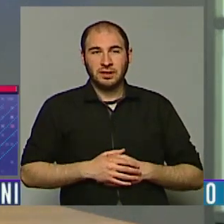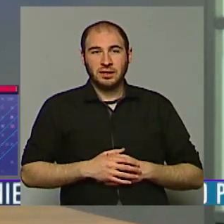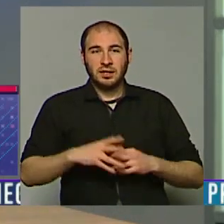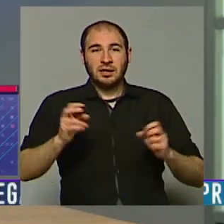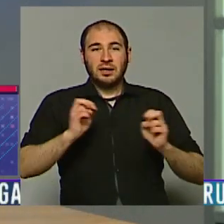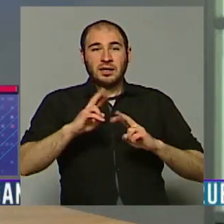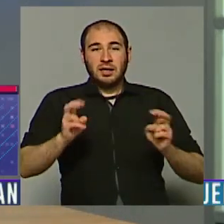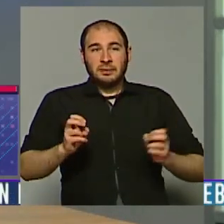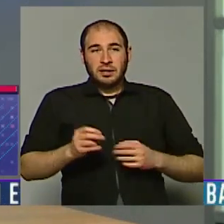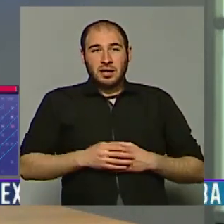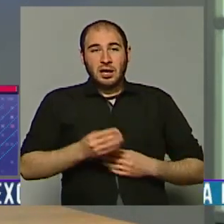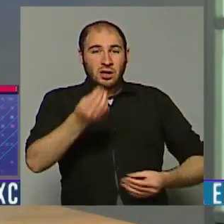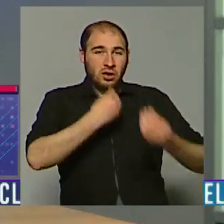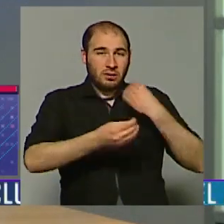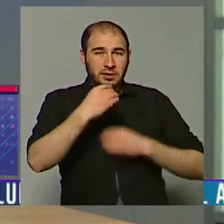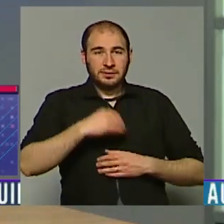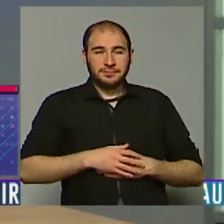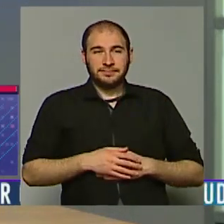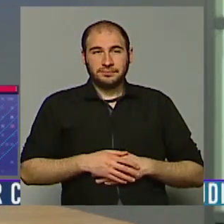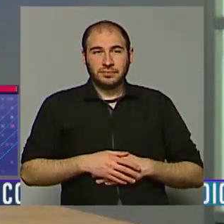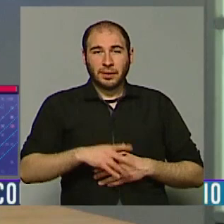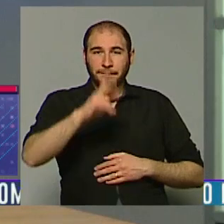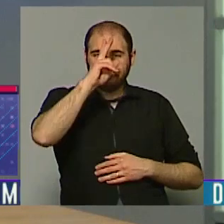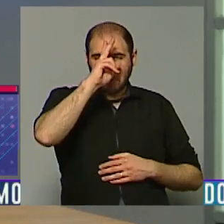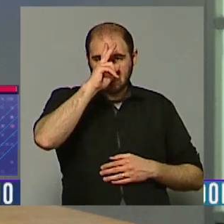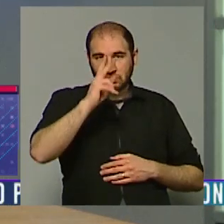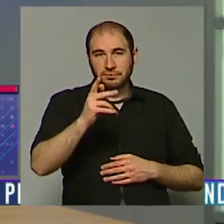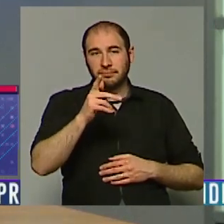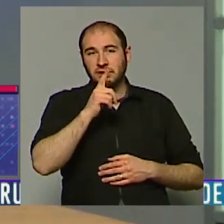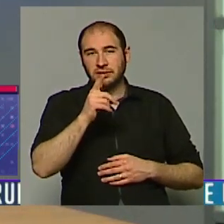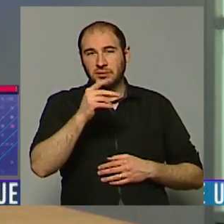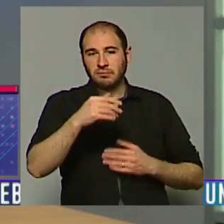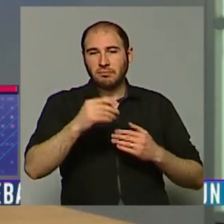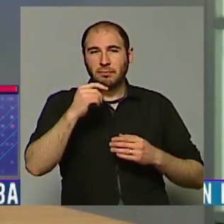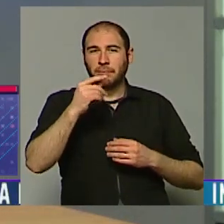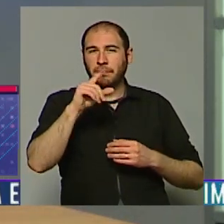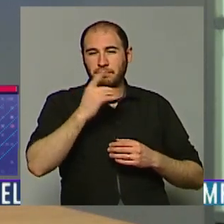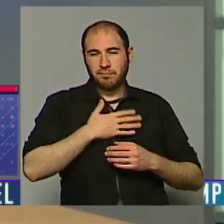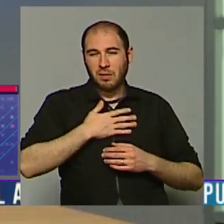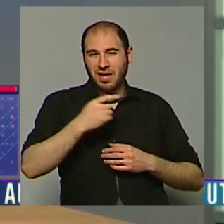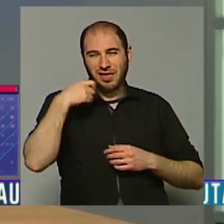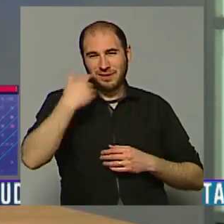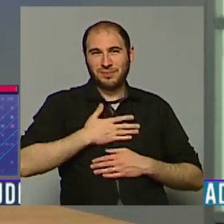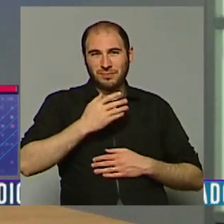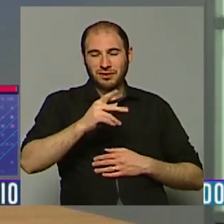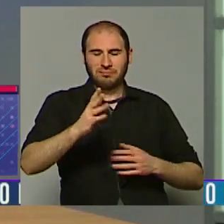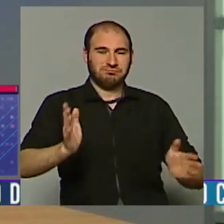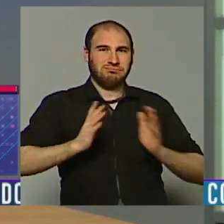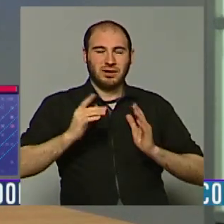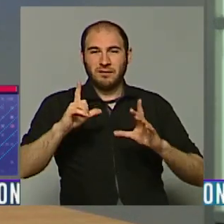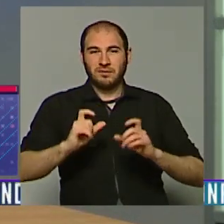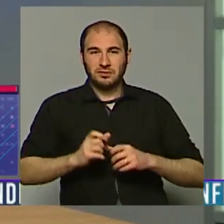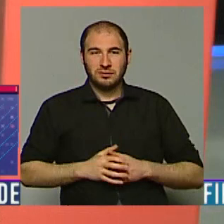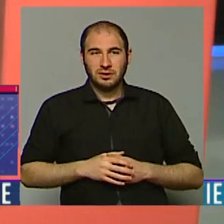tema de estar comiendo un pollo, como que estábamos comiendo a nuestra mascota, digo, tiene un alto impacto ese tipo de